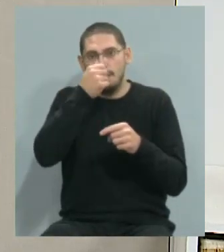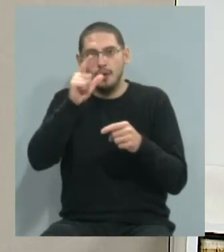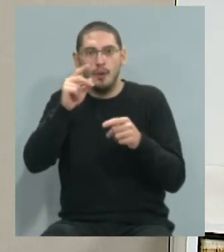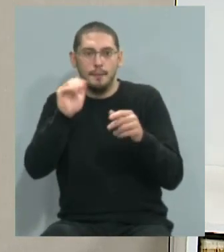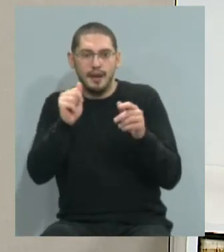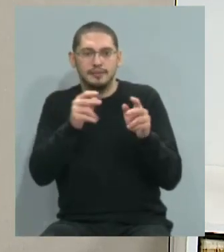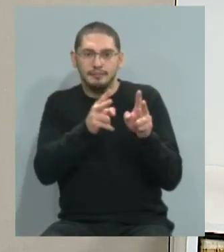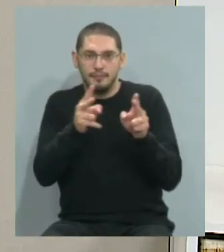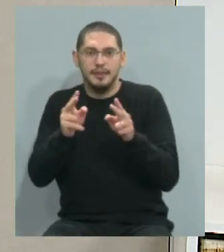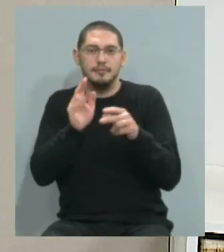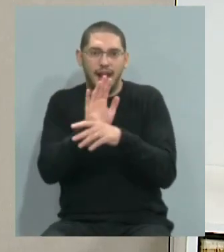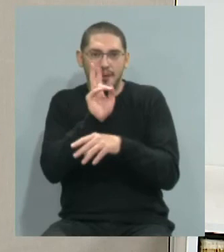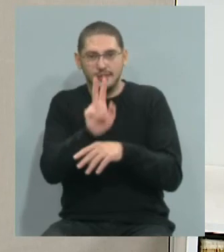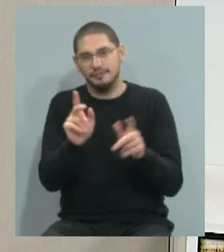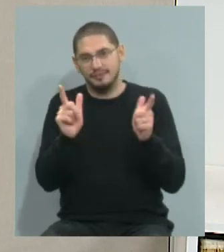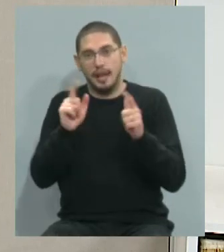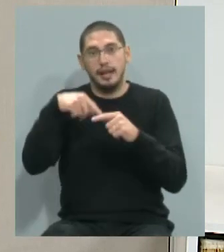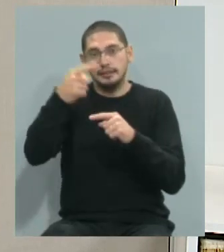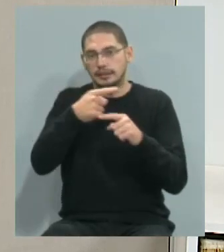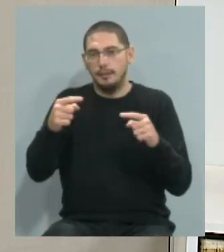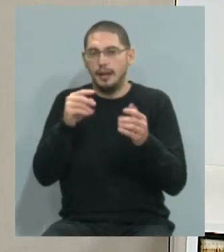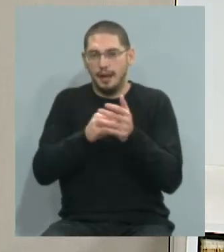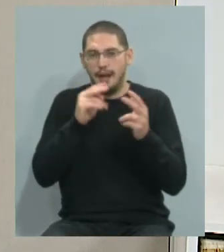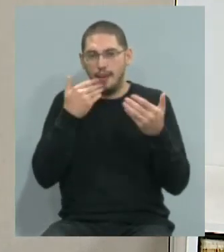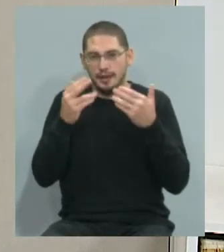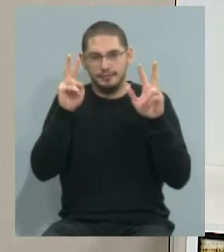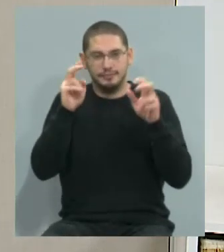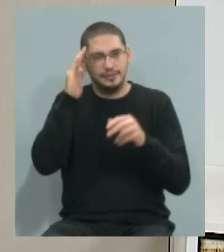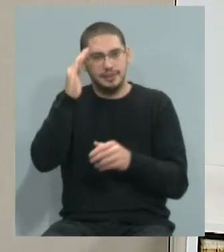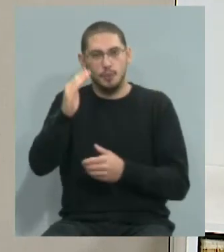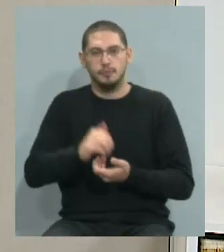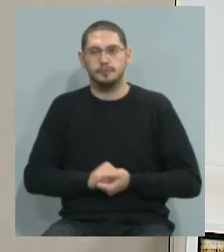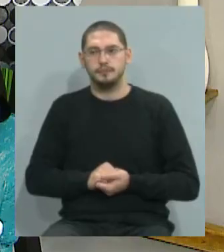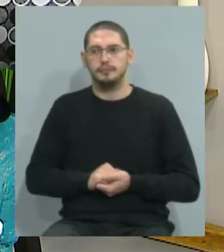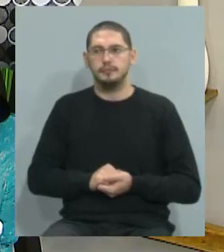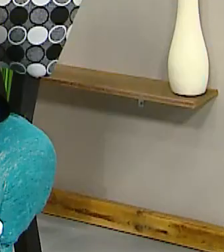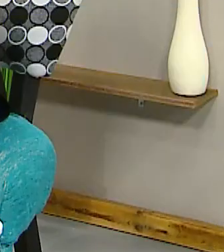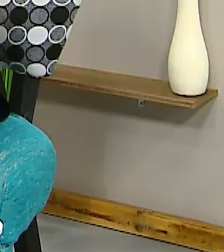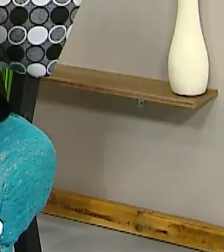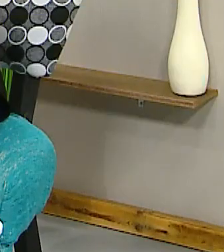también. Y seguramente vamos a estar hablando también de eso la semana que viene. Hasta la próxima.